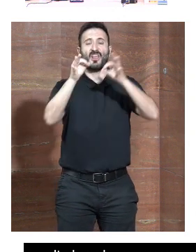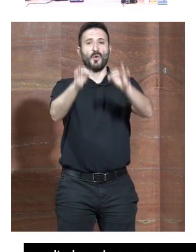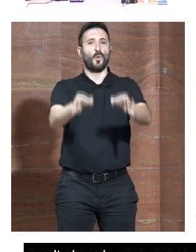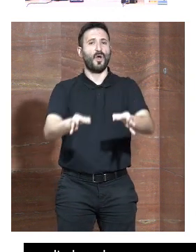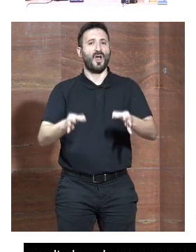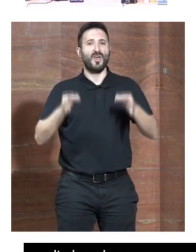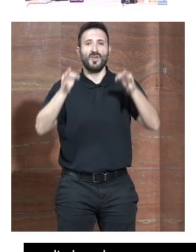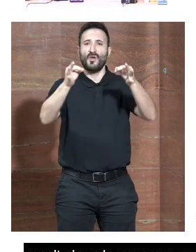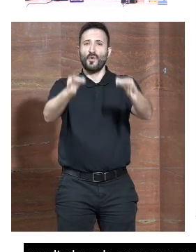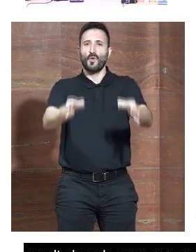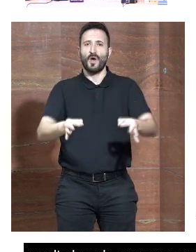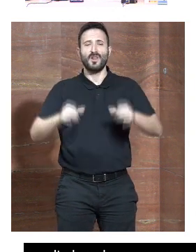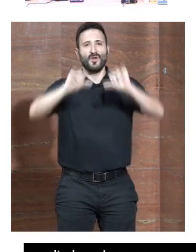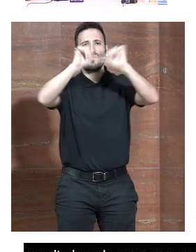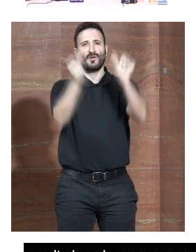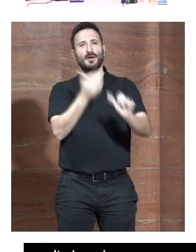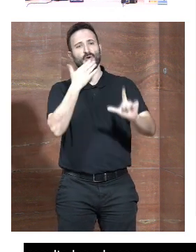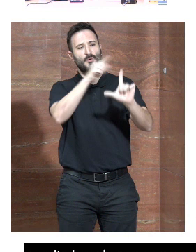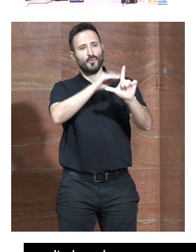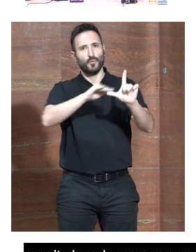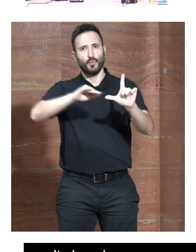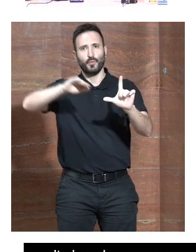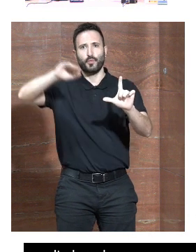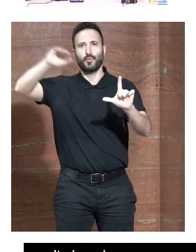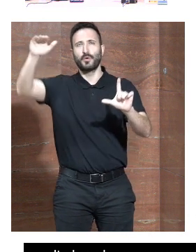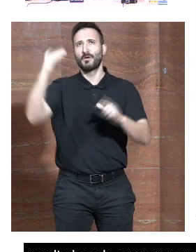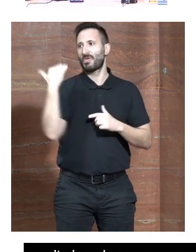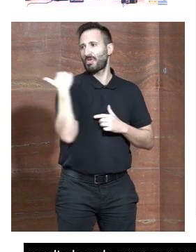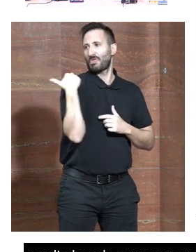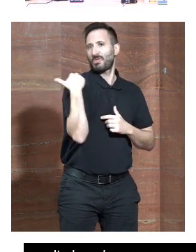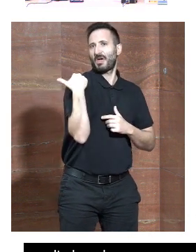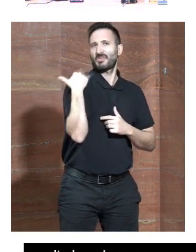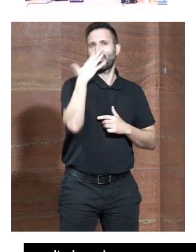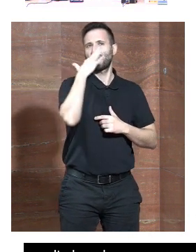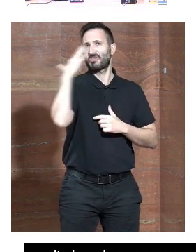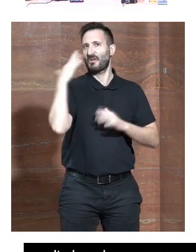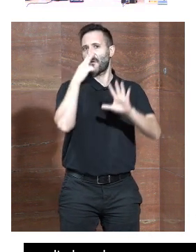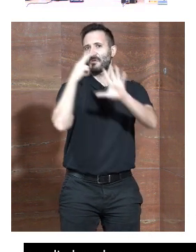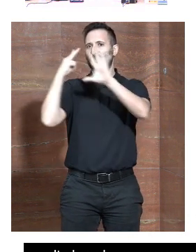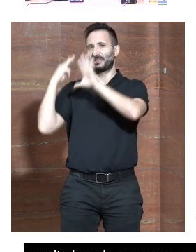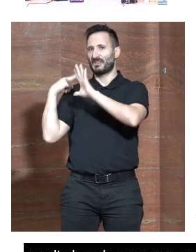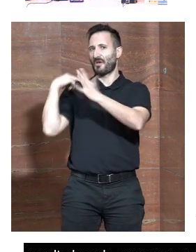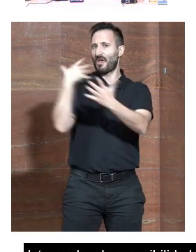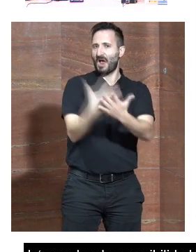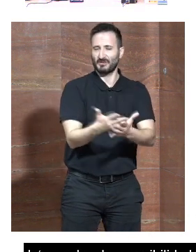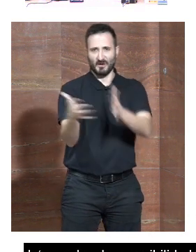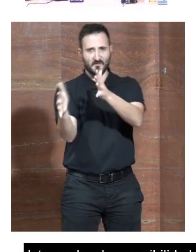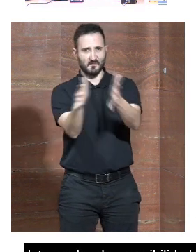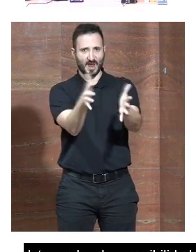una curva prácticamente exponencial en los últimos no muchos años, 5, 7 años